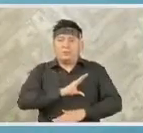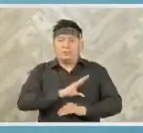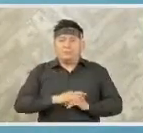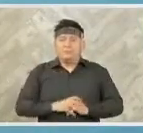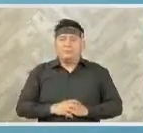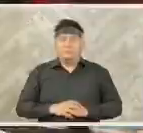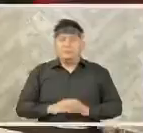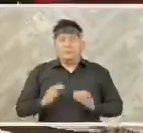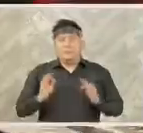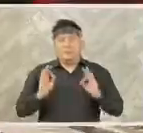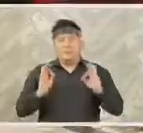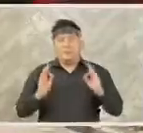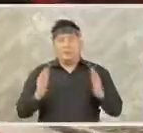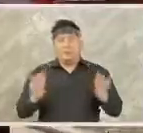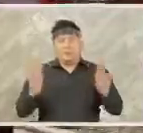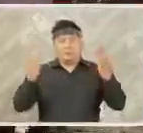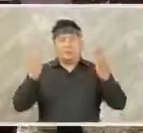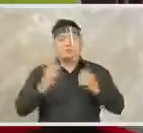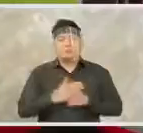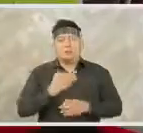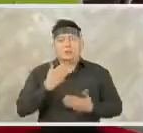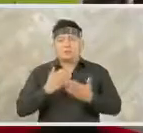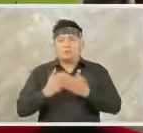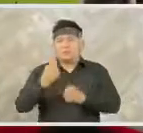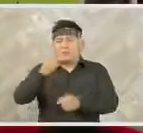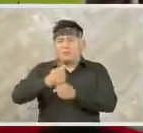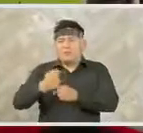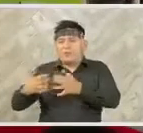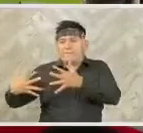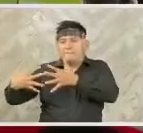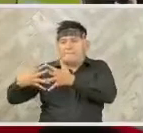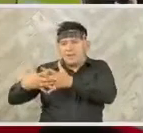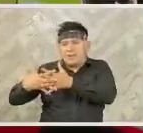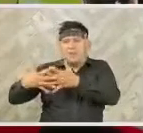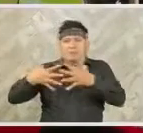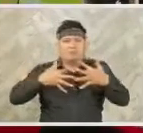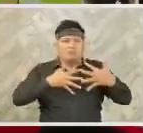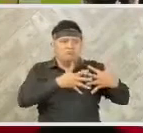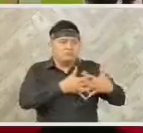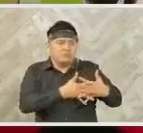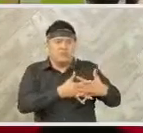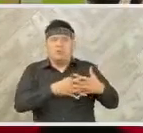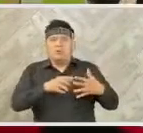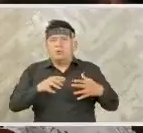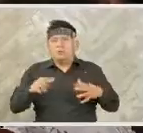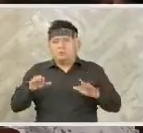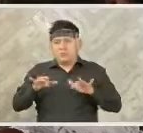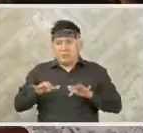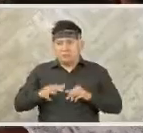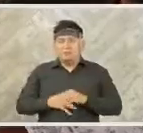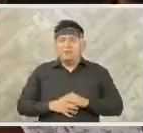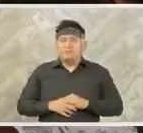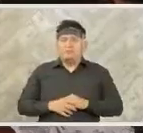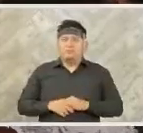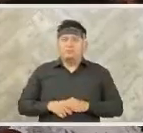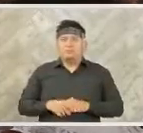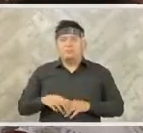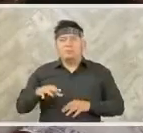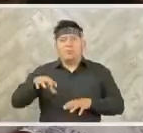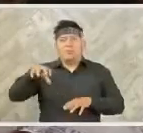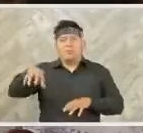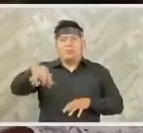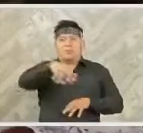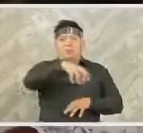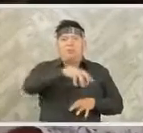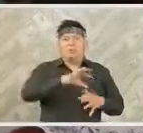garantizadas gracias a un trabajo completamente articulado entre las diferentes secretarías, entre los institutos descentralizados y todas las dependencias que